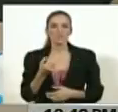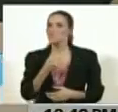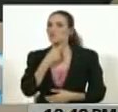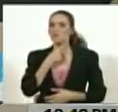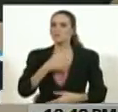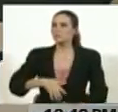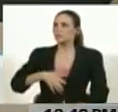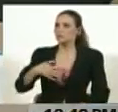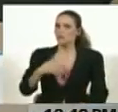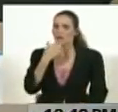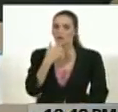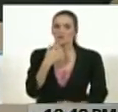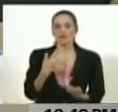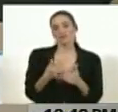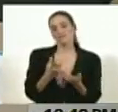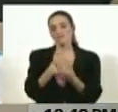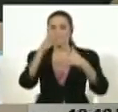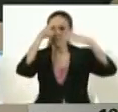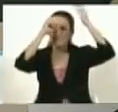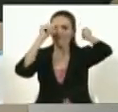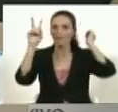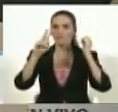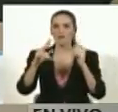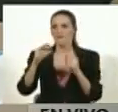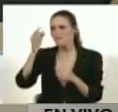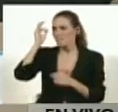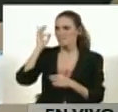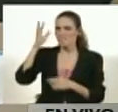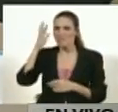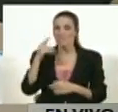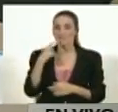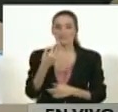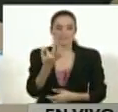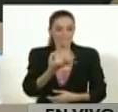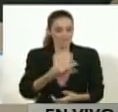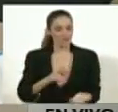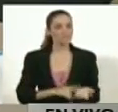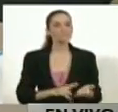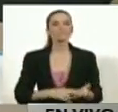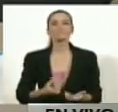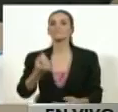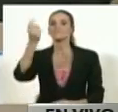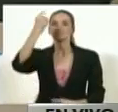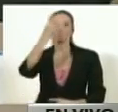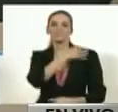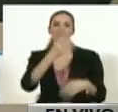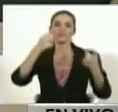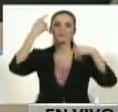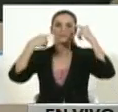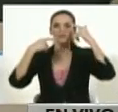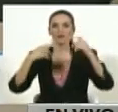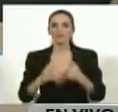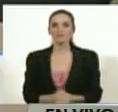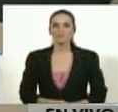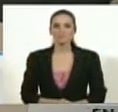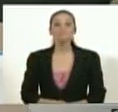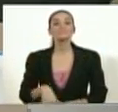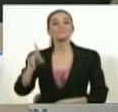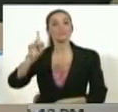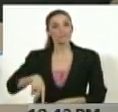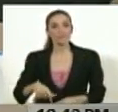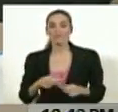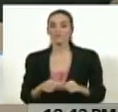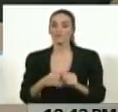bolivariana les molesta porque es una diplomacia que dice la verdad así nos enseñó el comandante Hugo Chávez Y así también lo